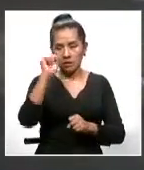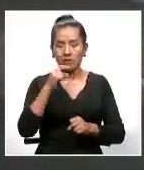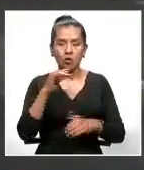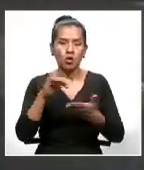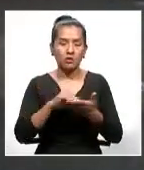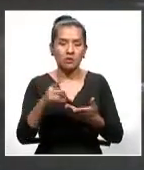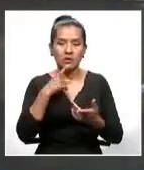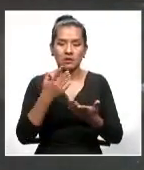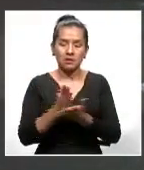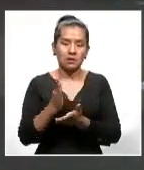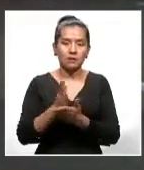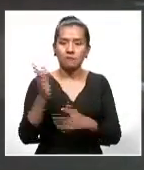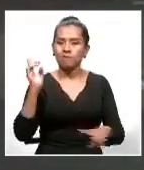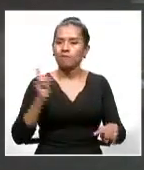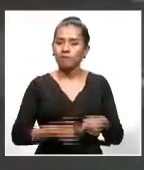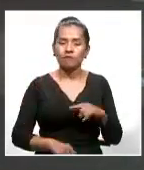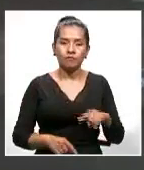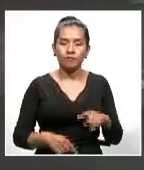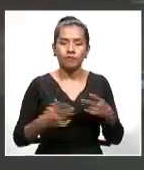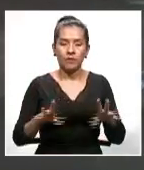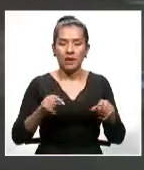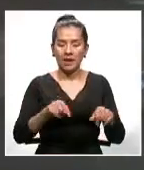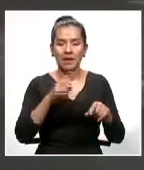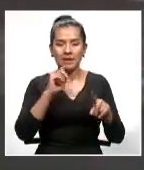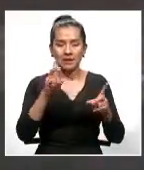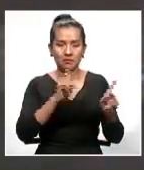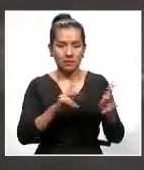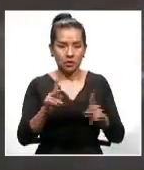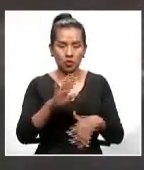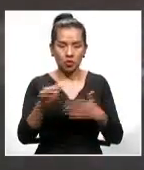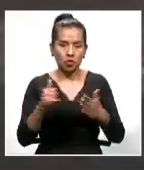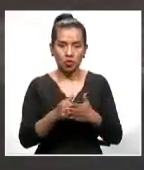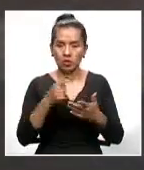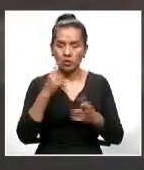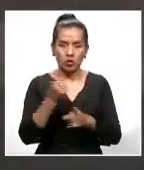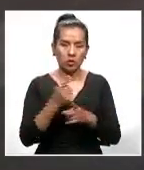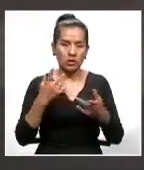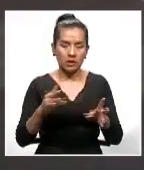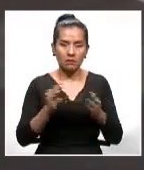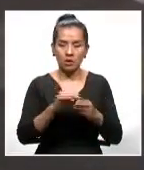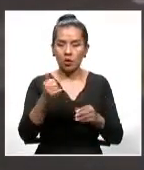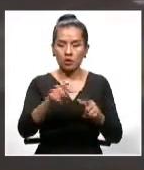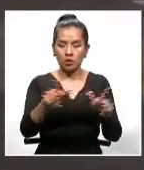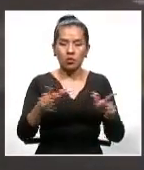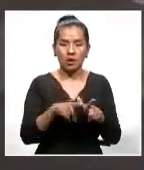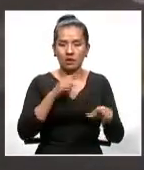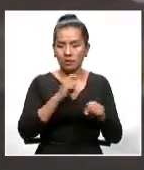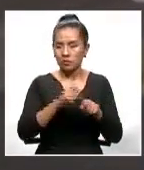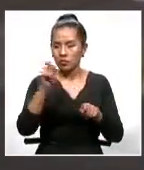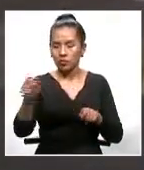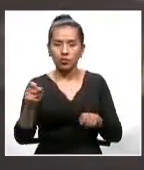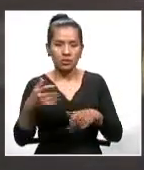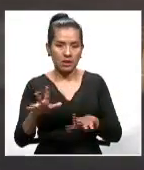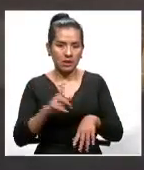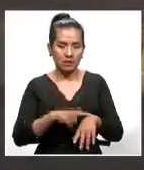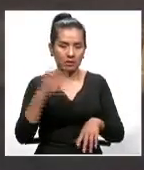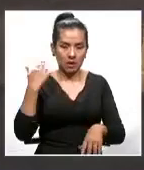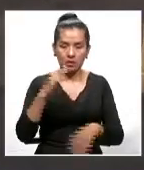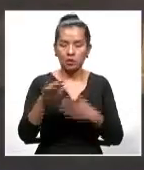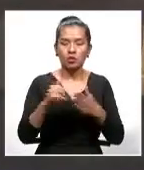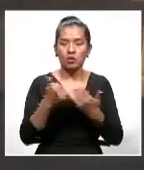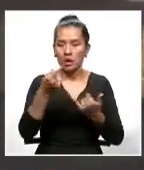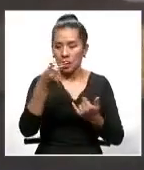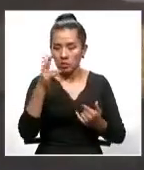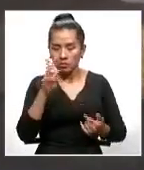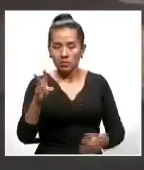es importante también indicar que estas personas que están justamente en el otro punto donde se reportaba hace unos momentos, algunos están en estado